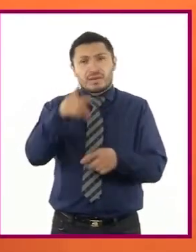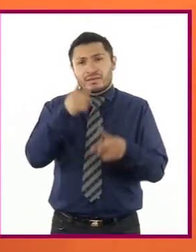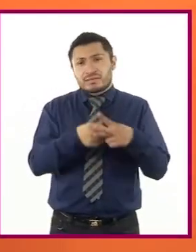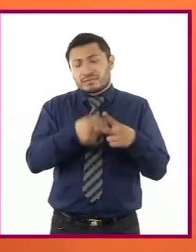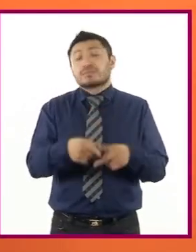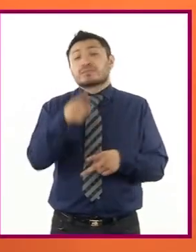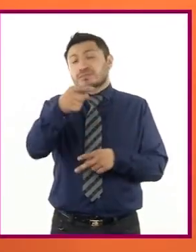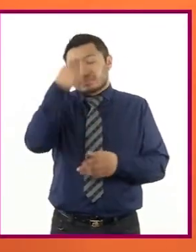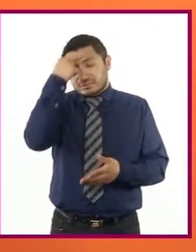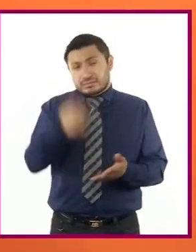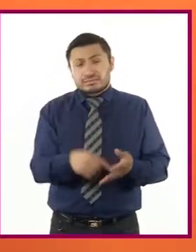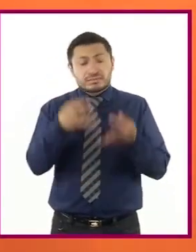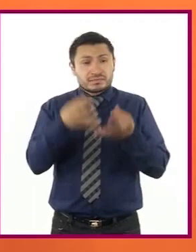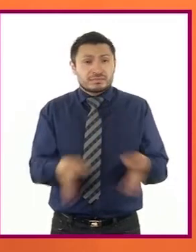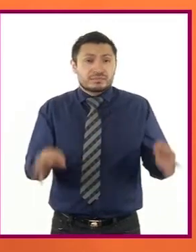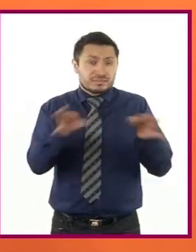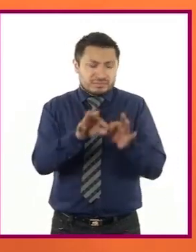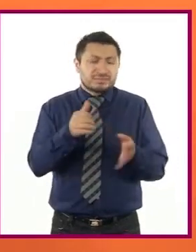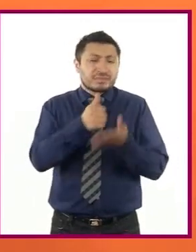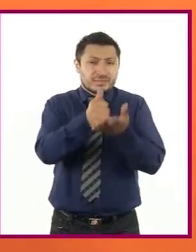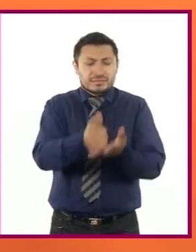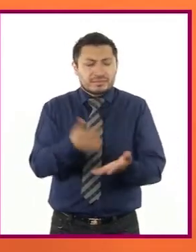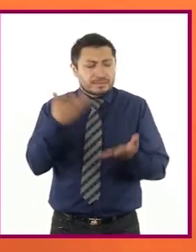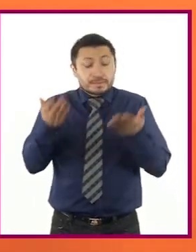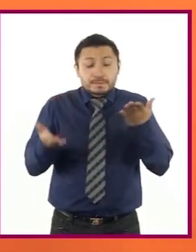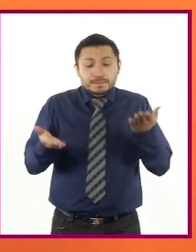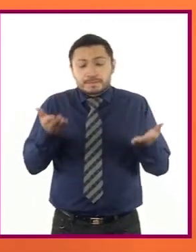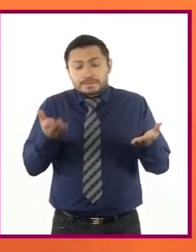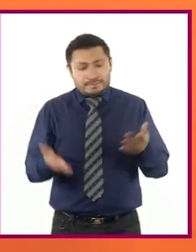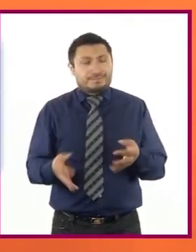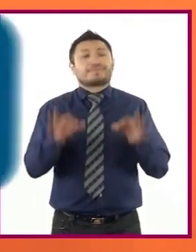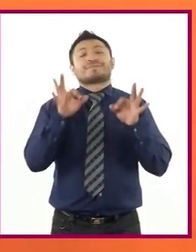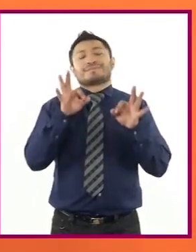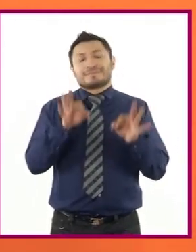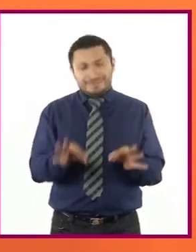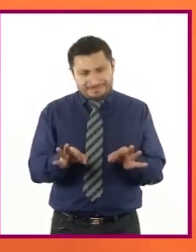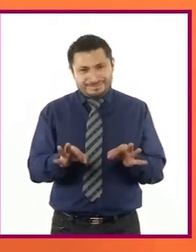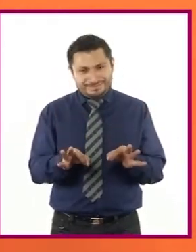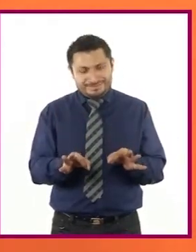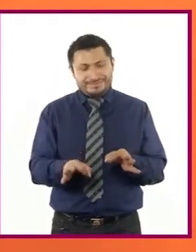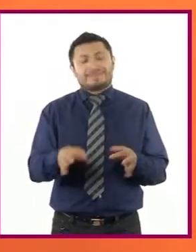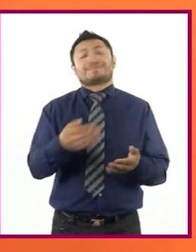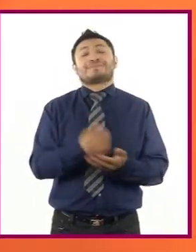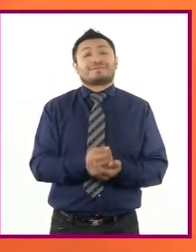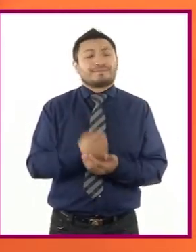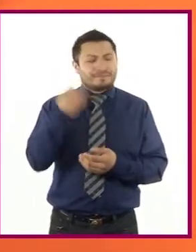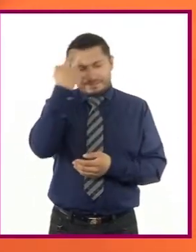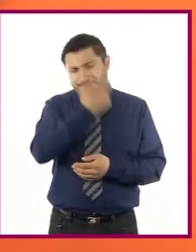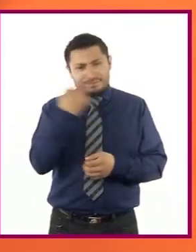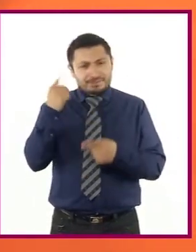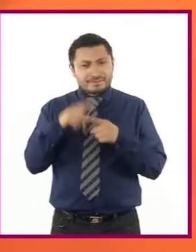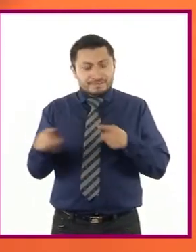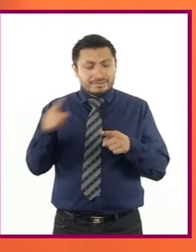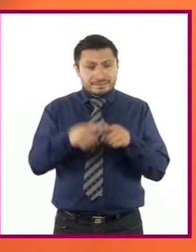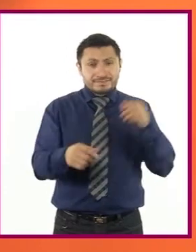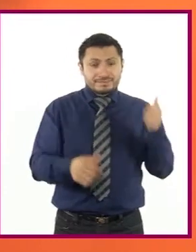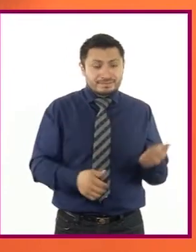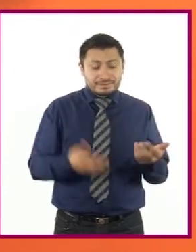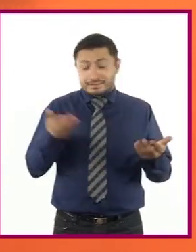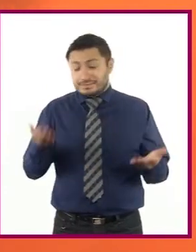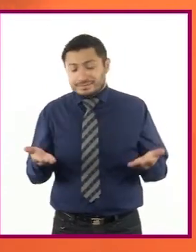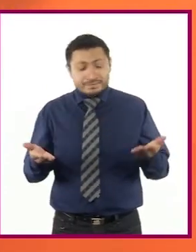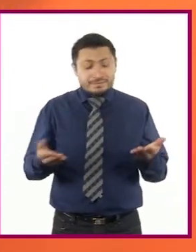que pueda ser útil para realizar esta comparación? Excelente. Si realizamos la diferencia entre cada dato y la